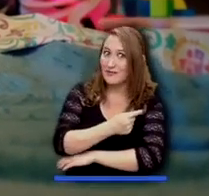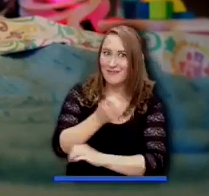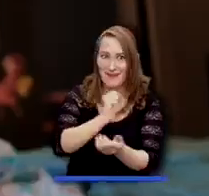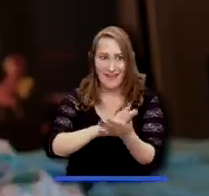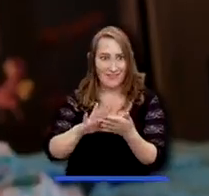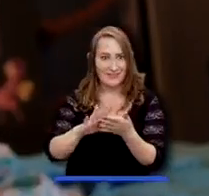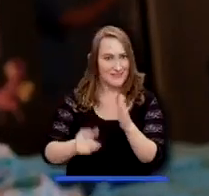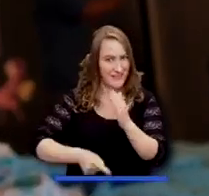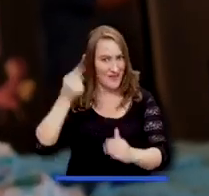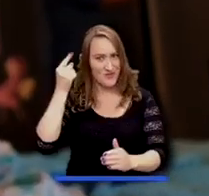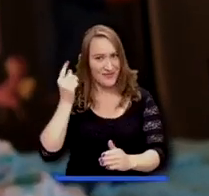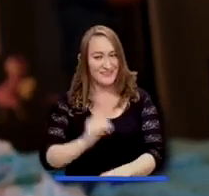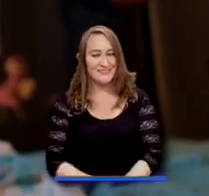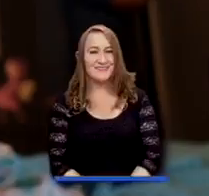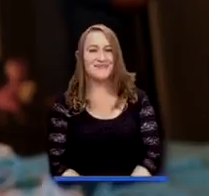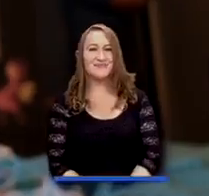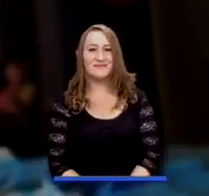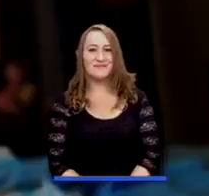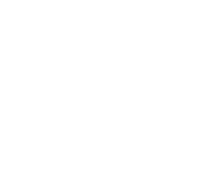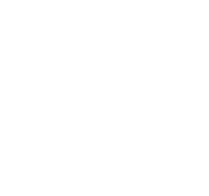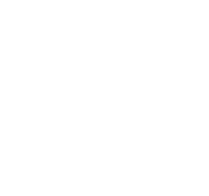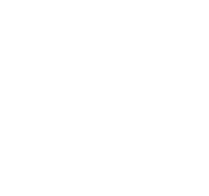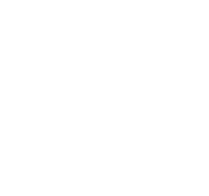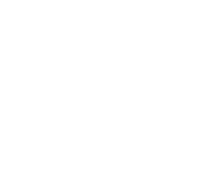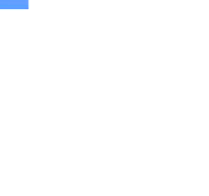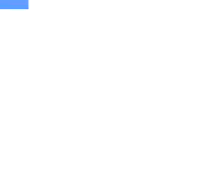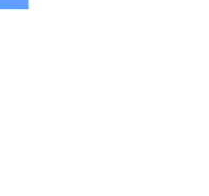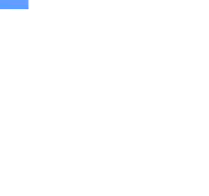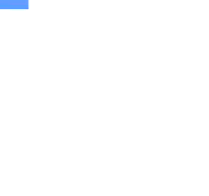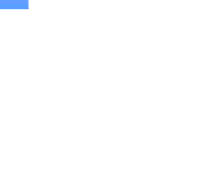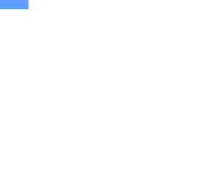vacunas. Es gratis. Hazlo de una. Gobierno de Colombia.